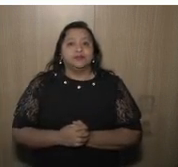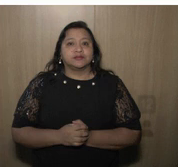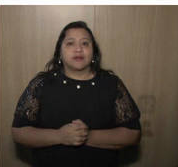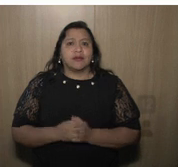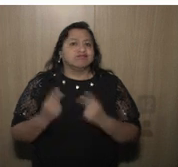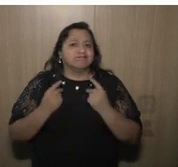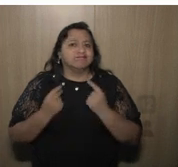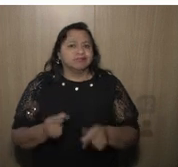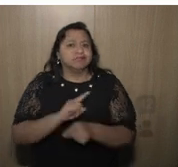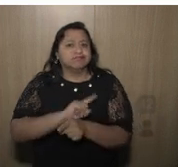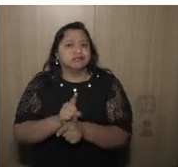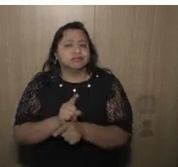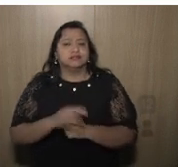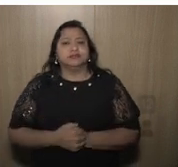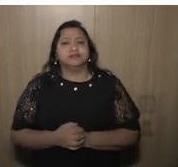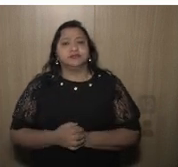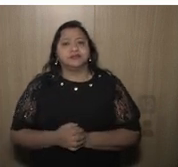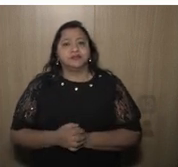agilidad.